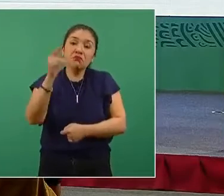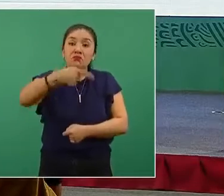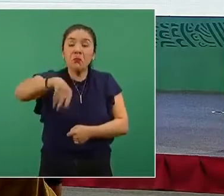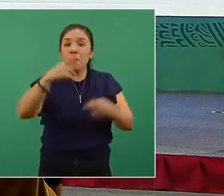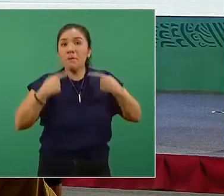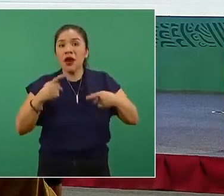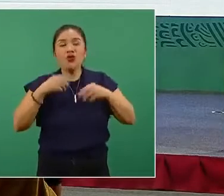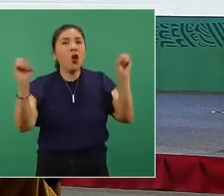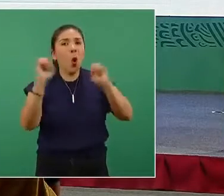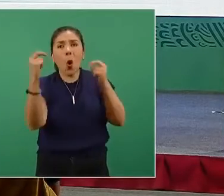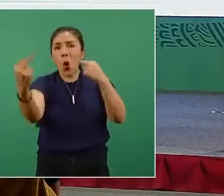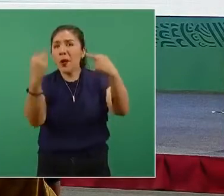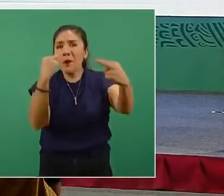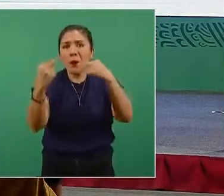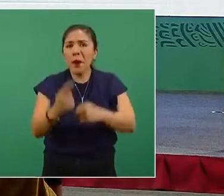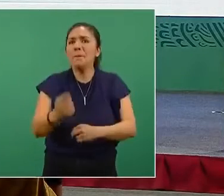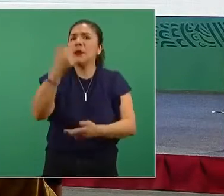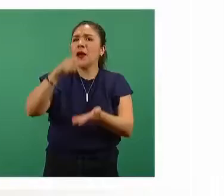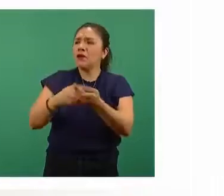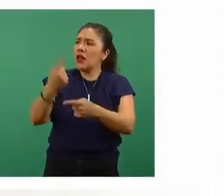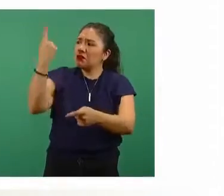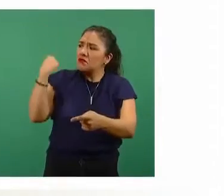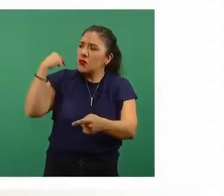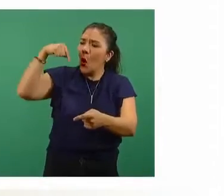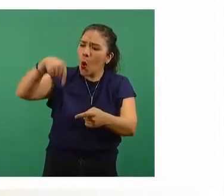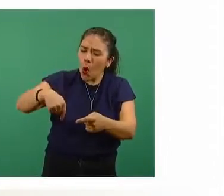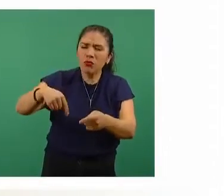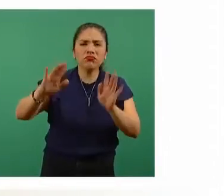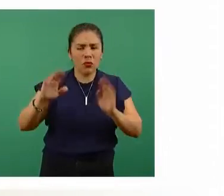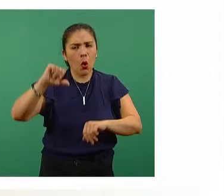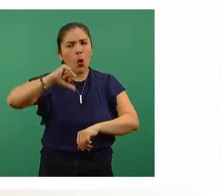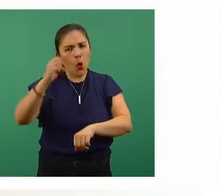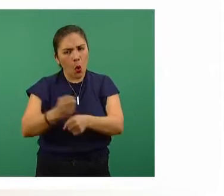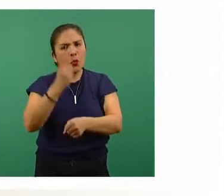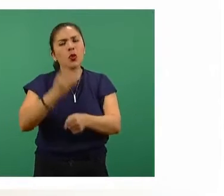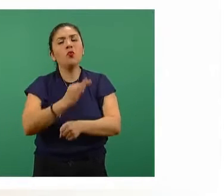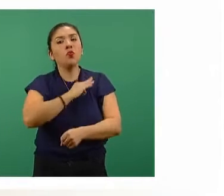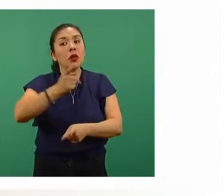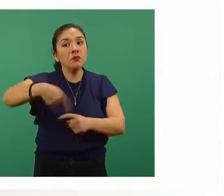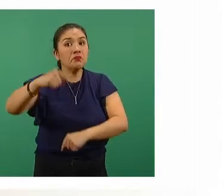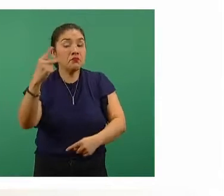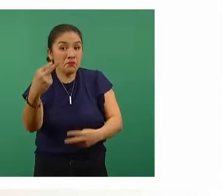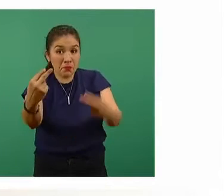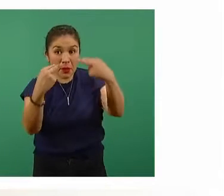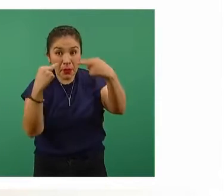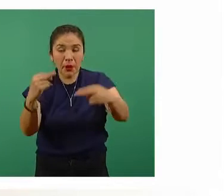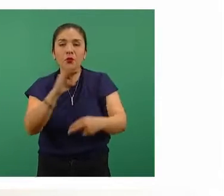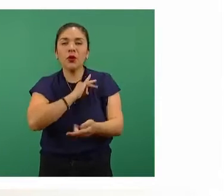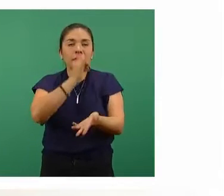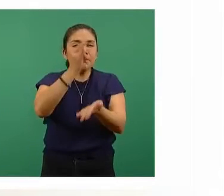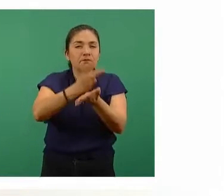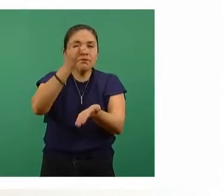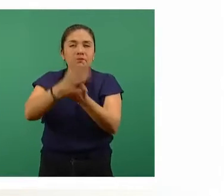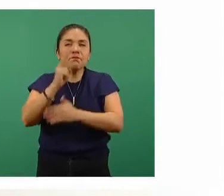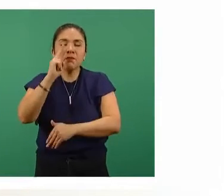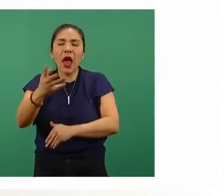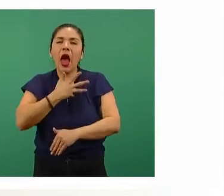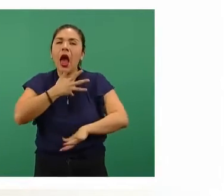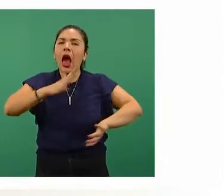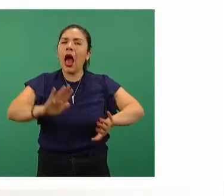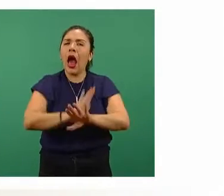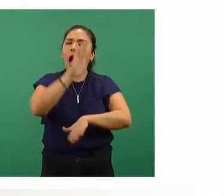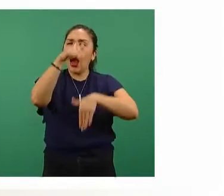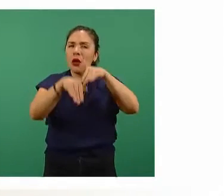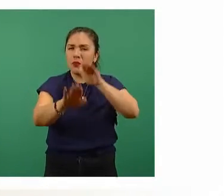nos haya escuchado la primera vez y hoy tengamos la oportunidad de que nos escuche, identifique estas